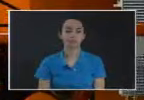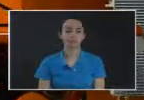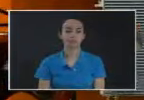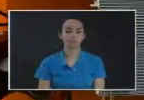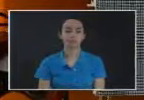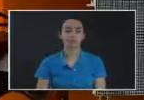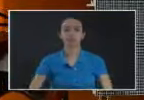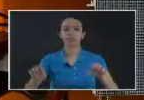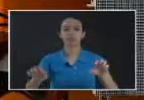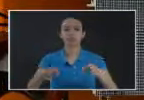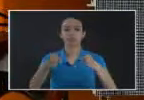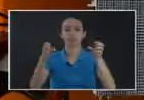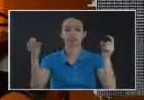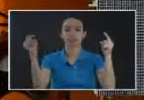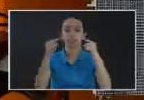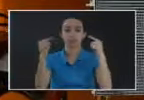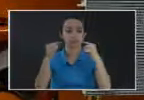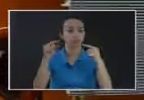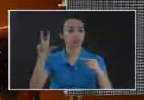el enemigo no está tranquilo.